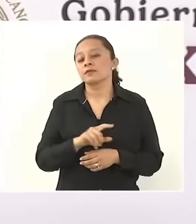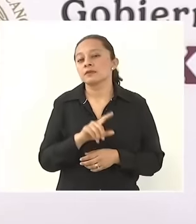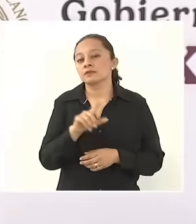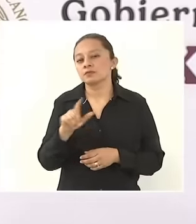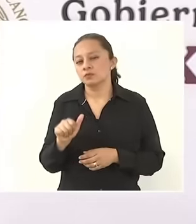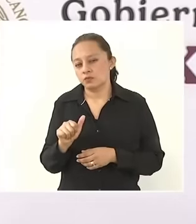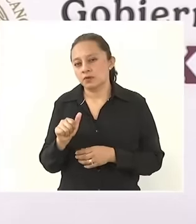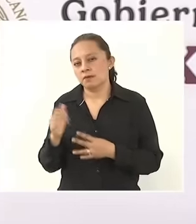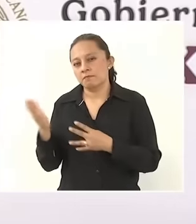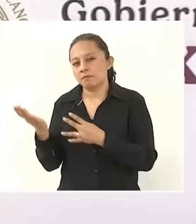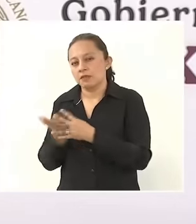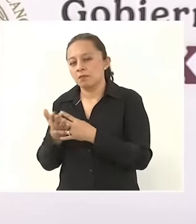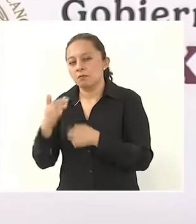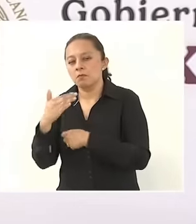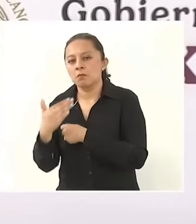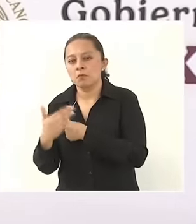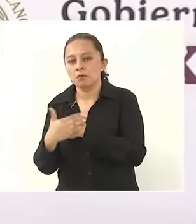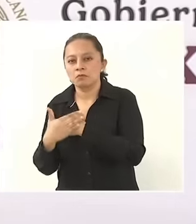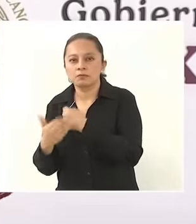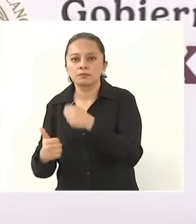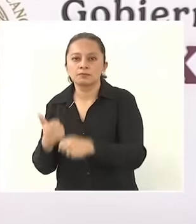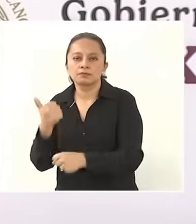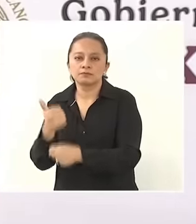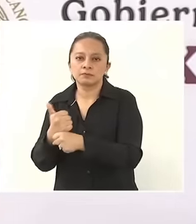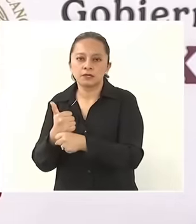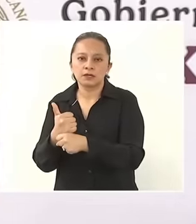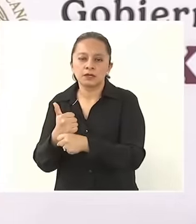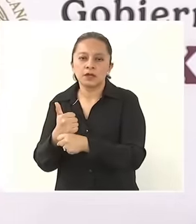próximo año vamos a empezar a construir